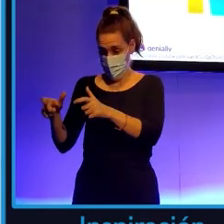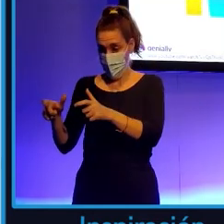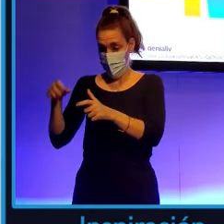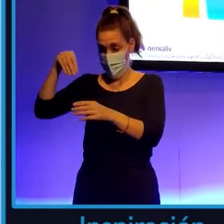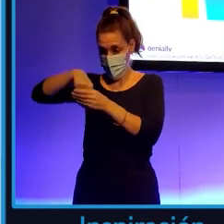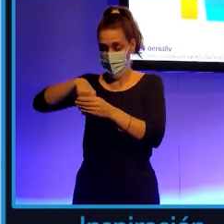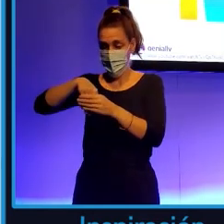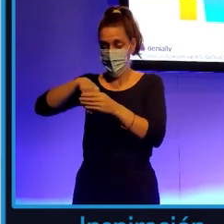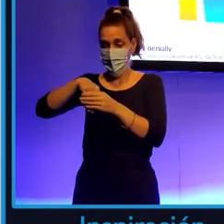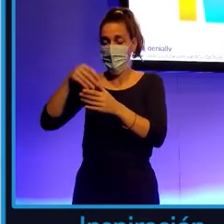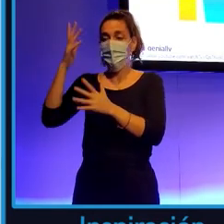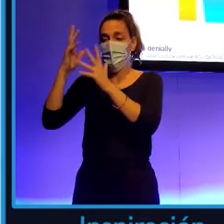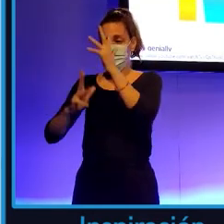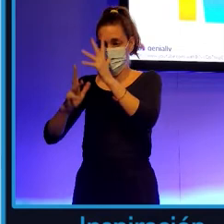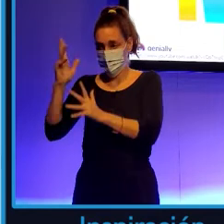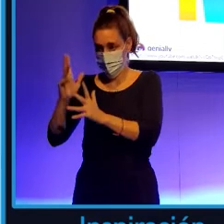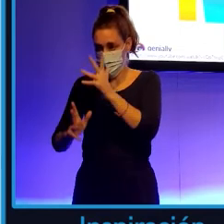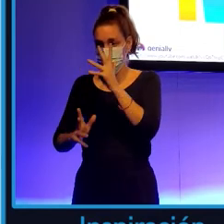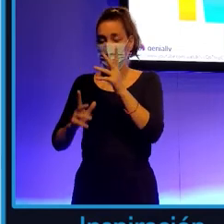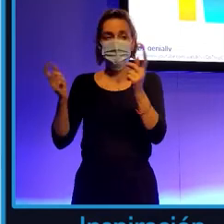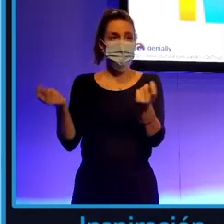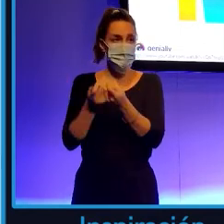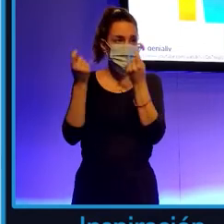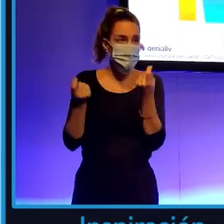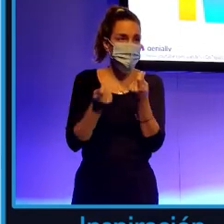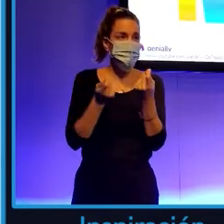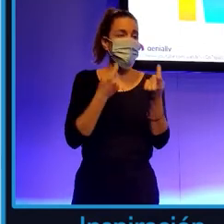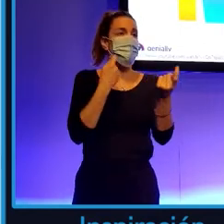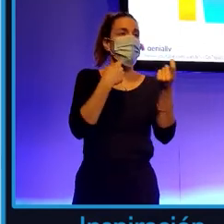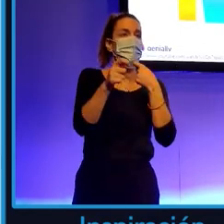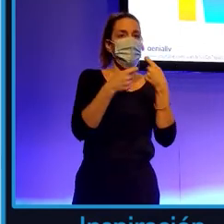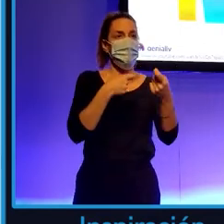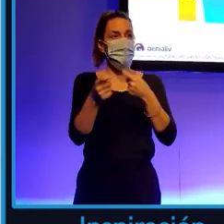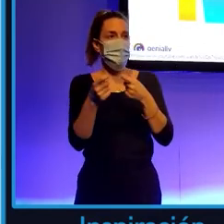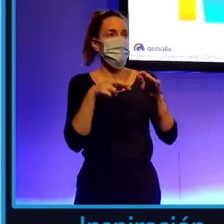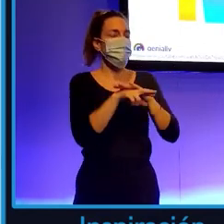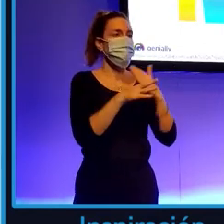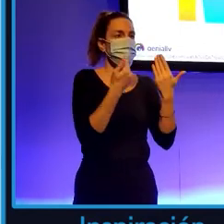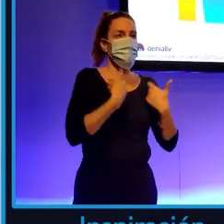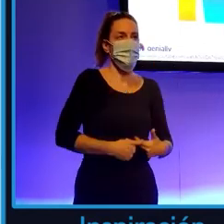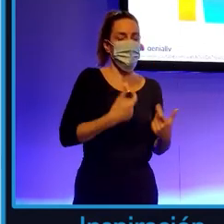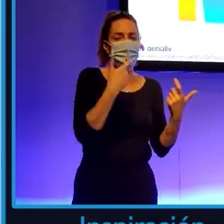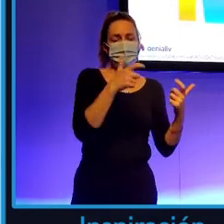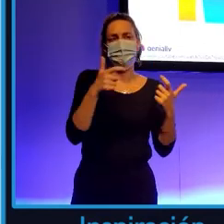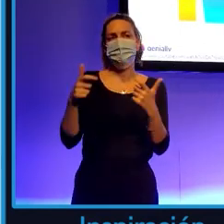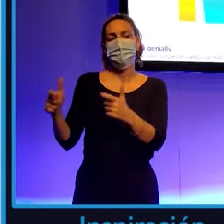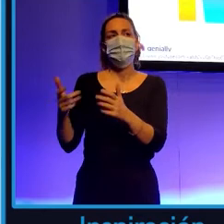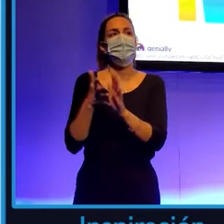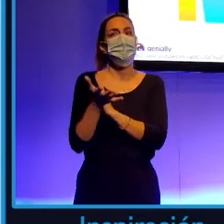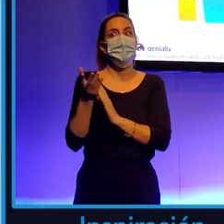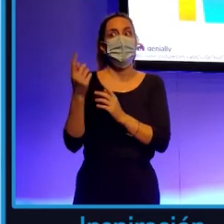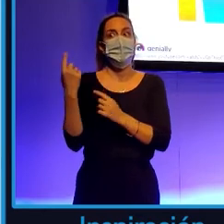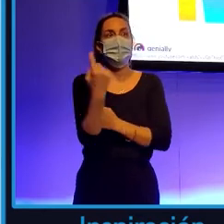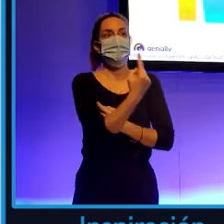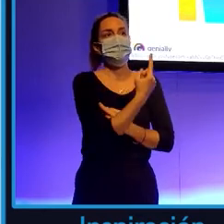pues de contabilidad de marketing comerciales de recursos humanos mucha gente que utilizaba ordenadores por